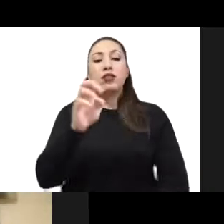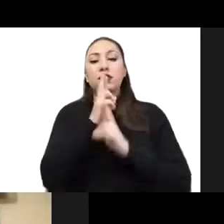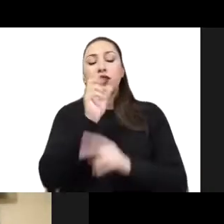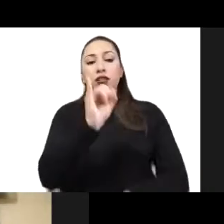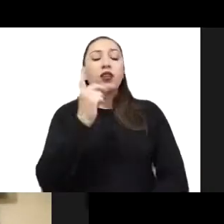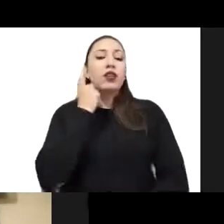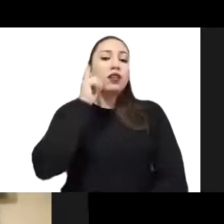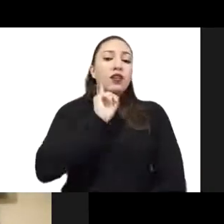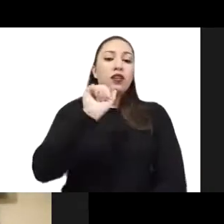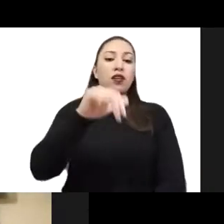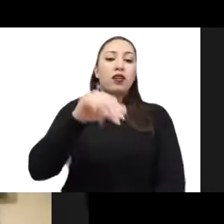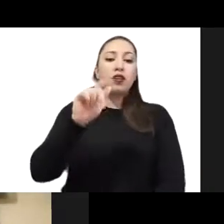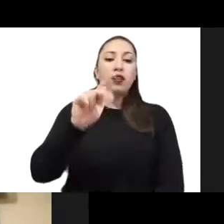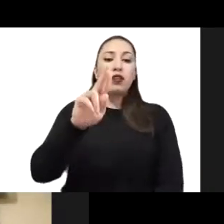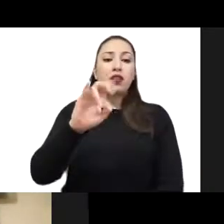Cristina Hernández Trejo.